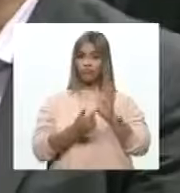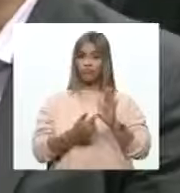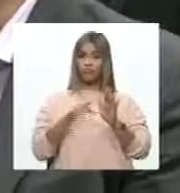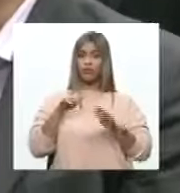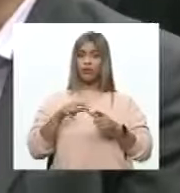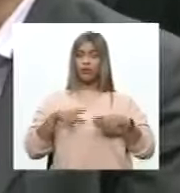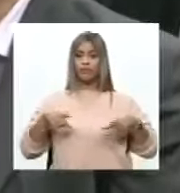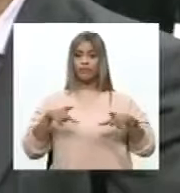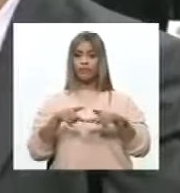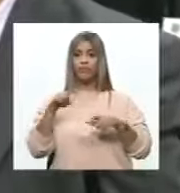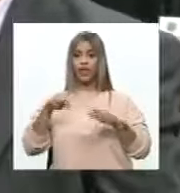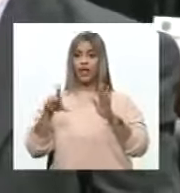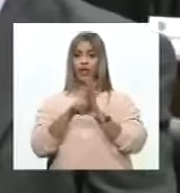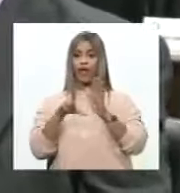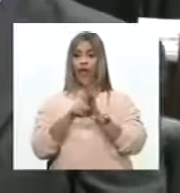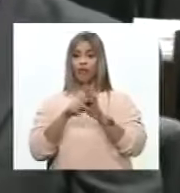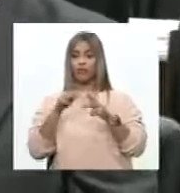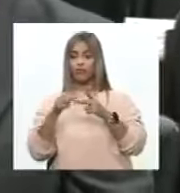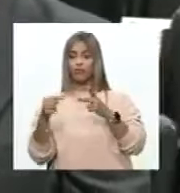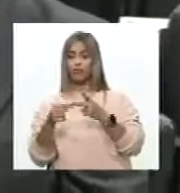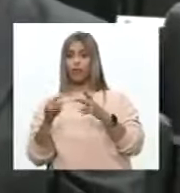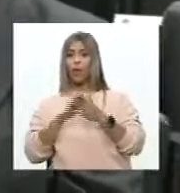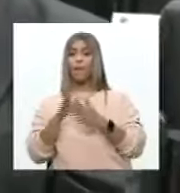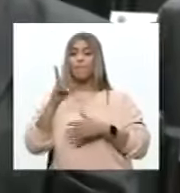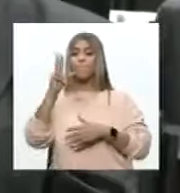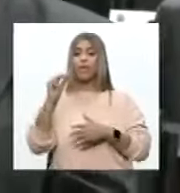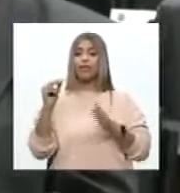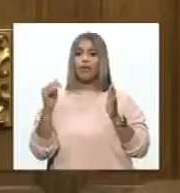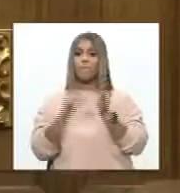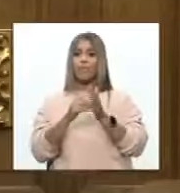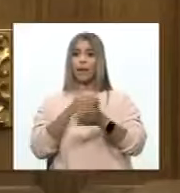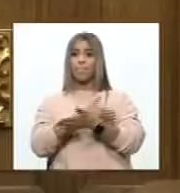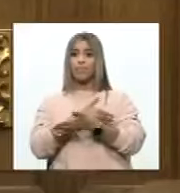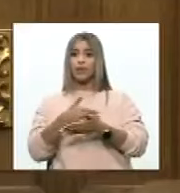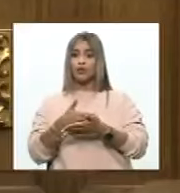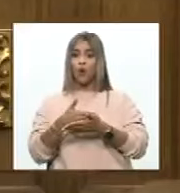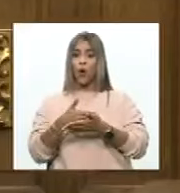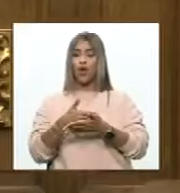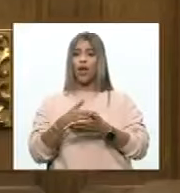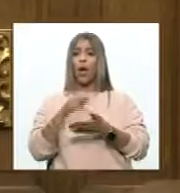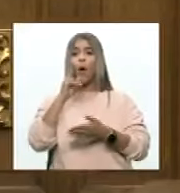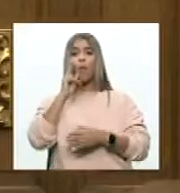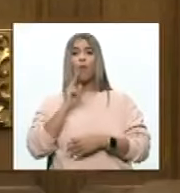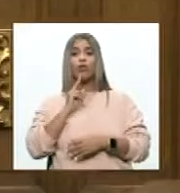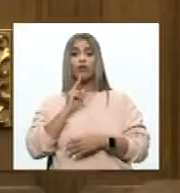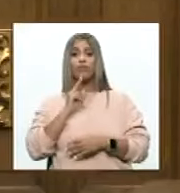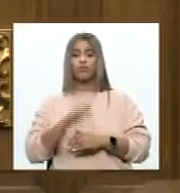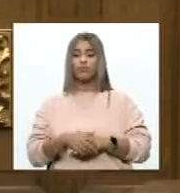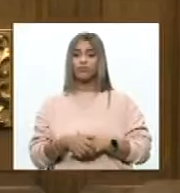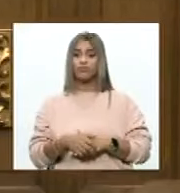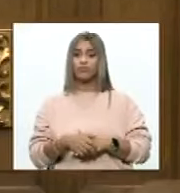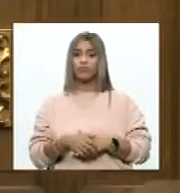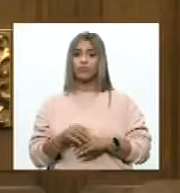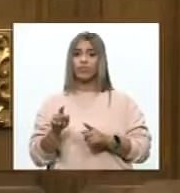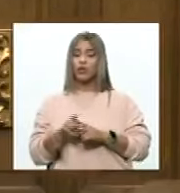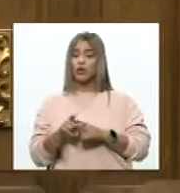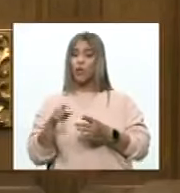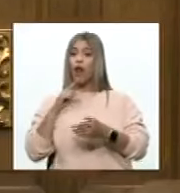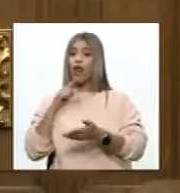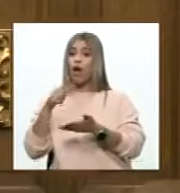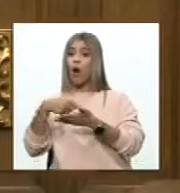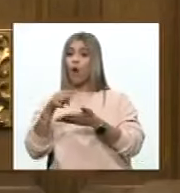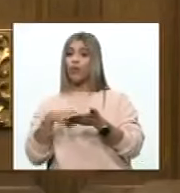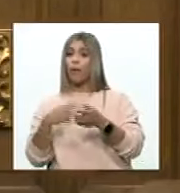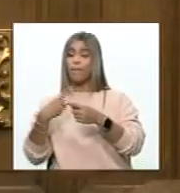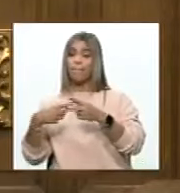este espacio esta ley complementaria por 20 mil millones de bolívares, bajo la figura de contratación,